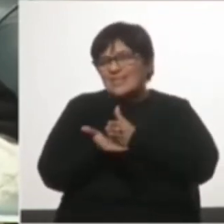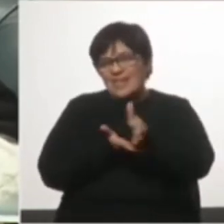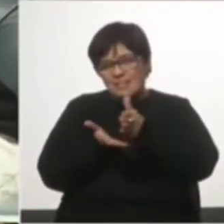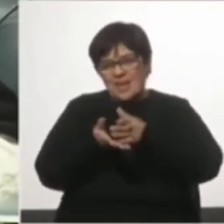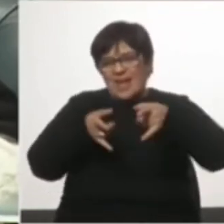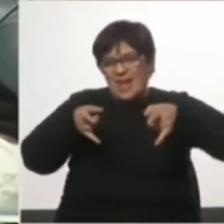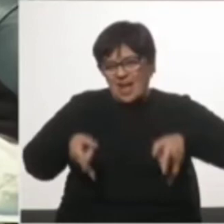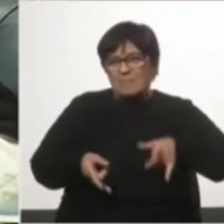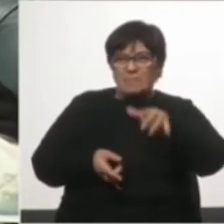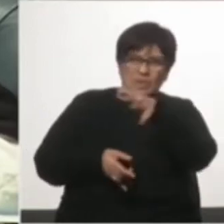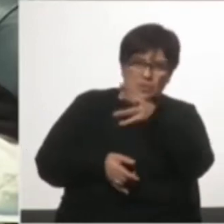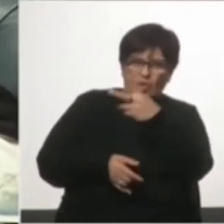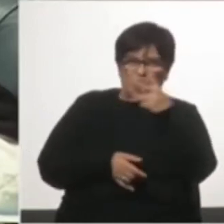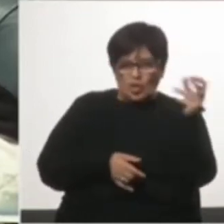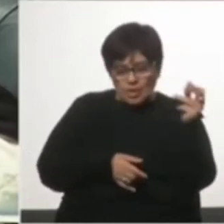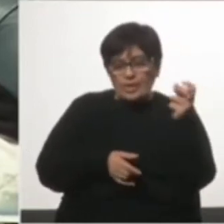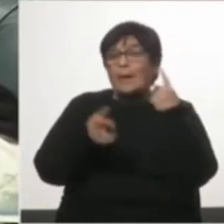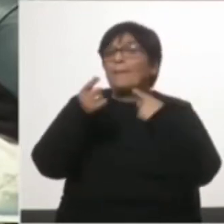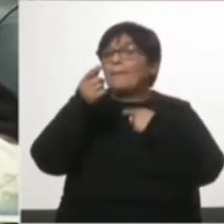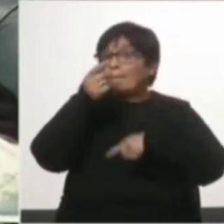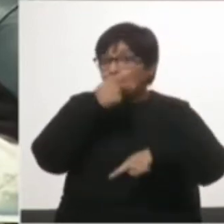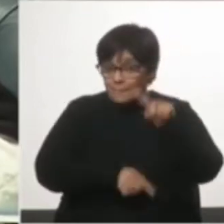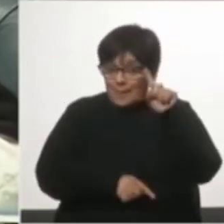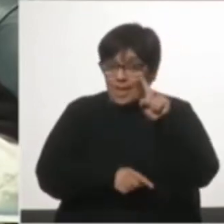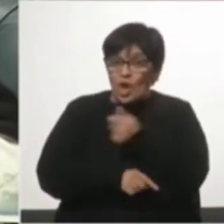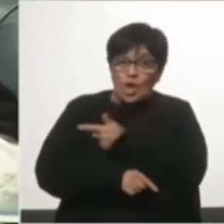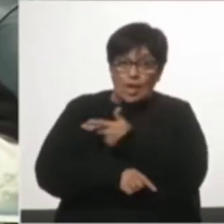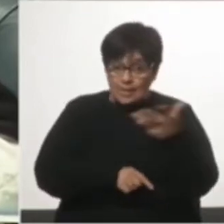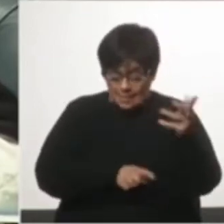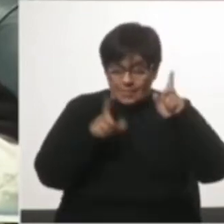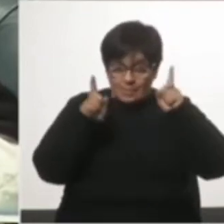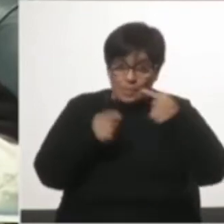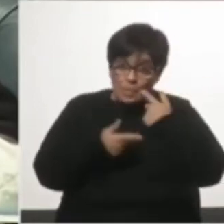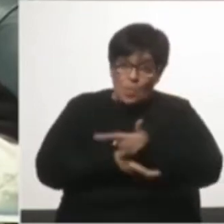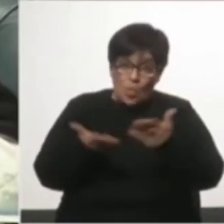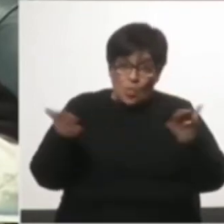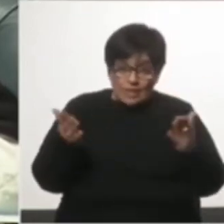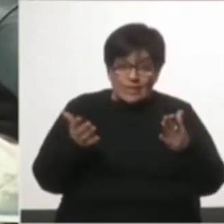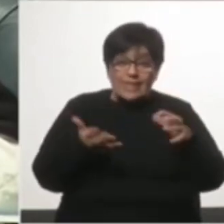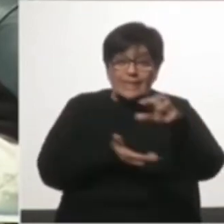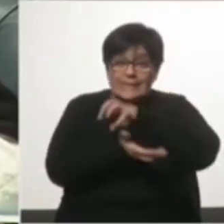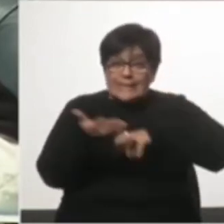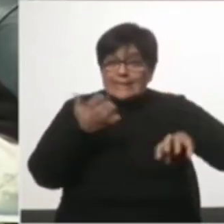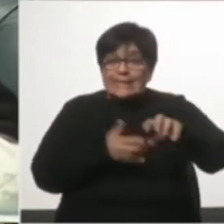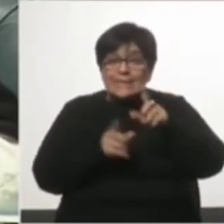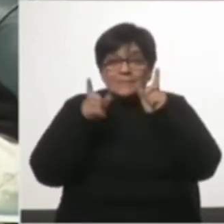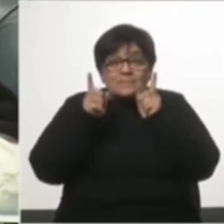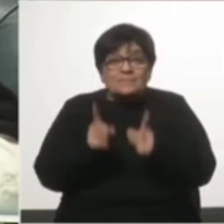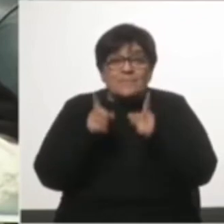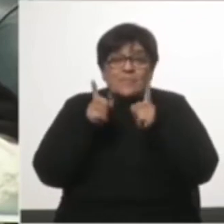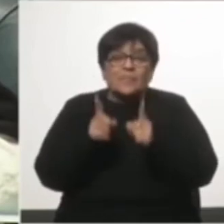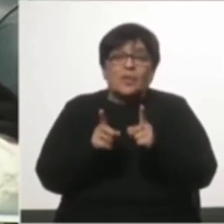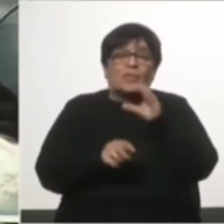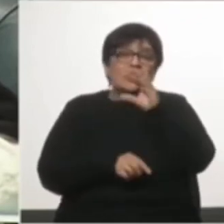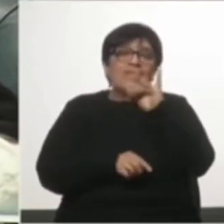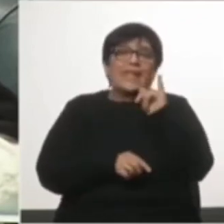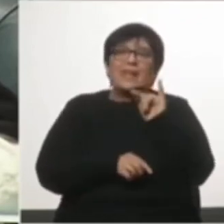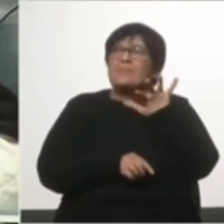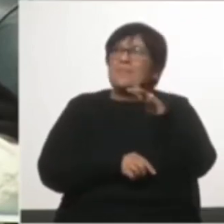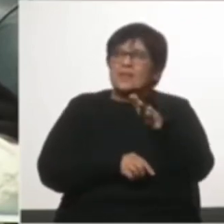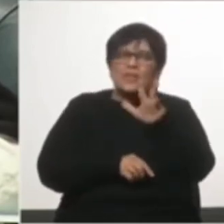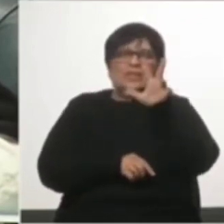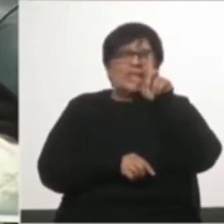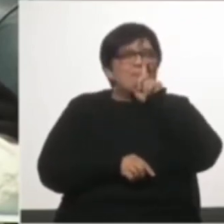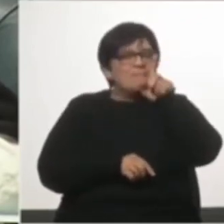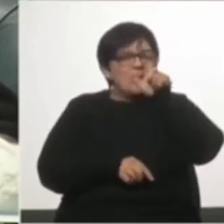rondó las 200 plazas, pero los números nos dicen también que en plena crisis de la pandemia pasaron por el CTI alrededor de